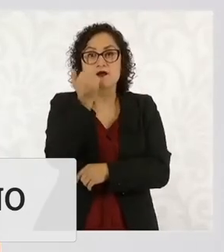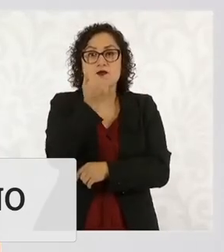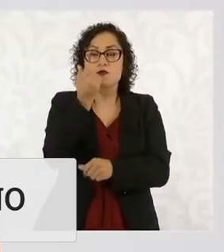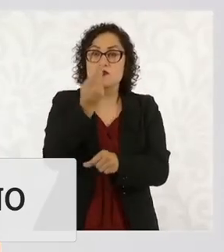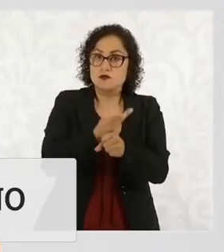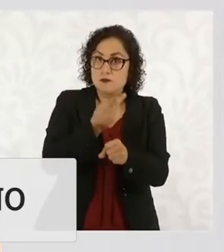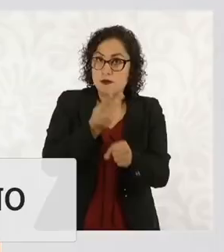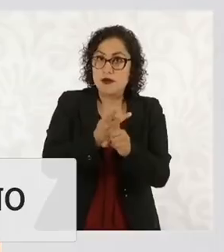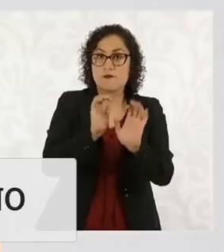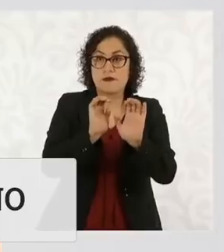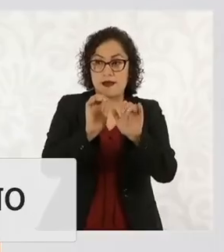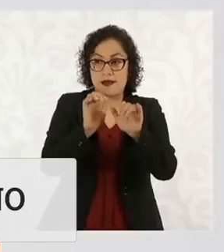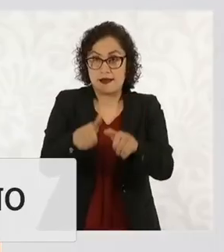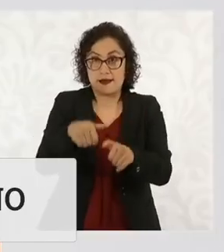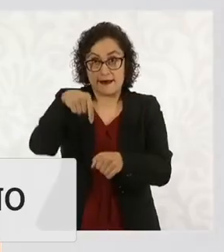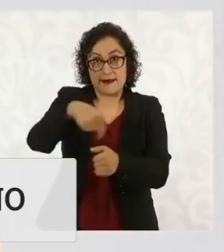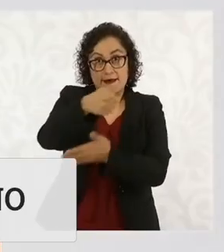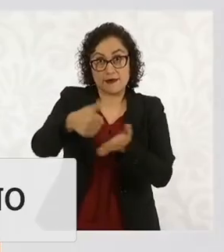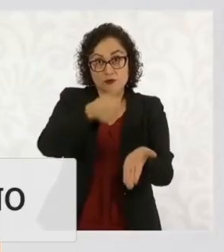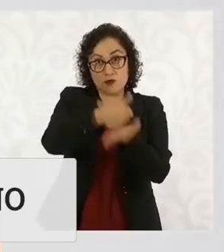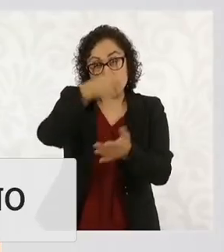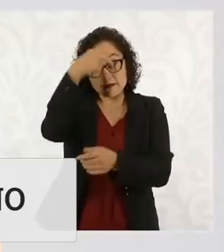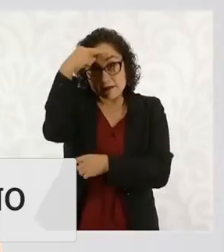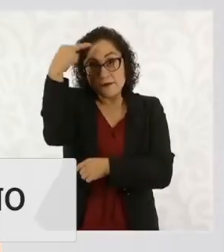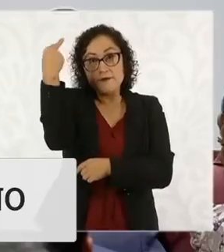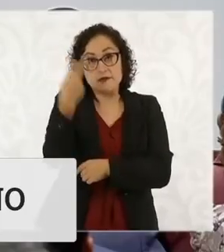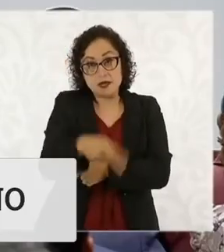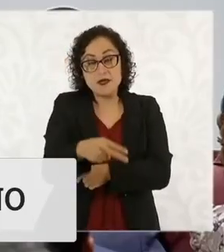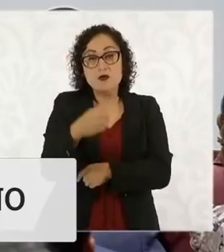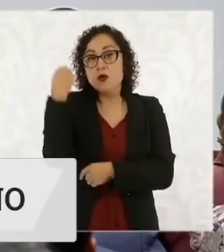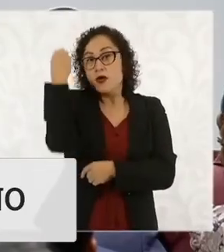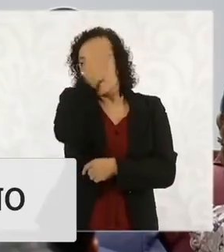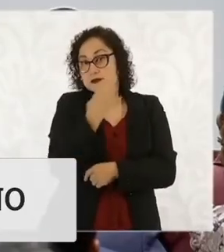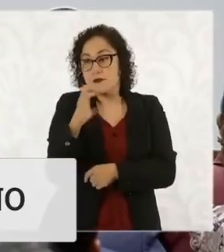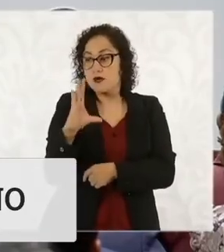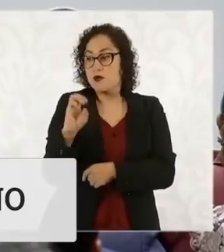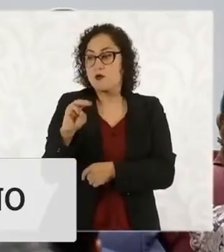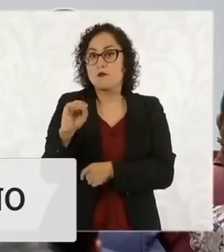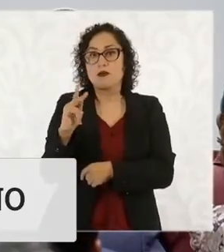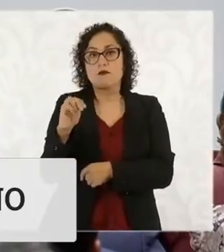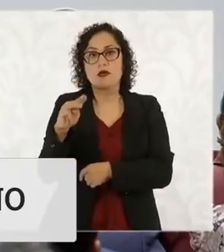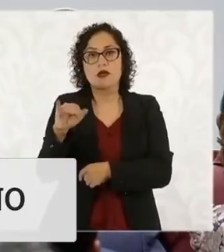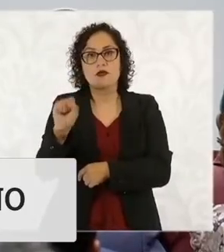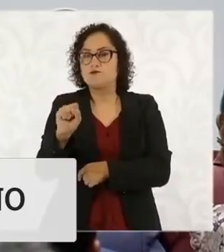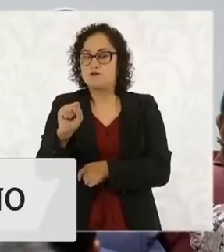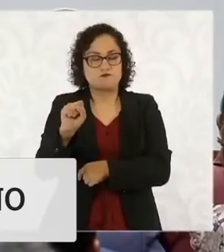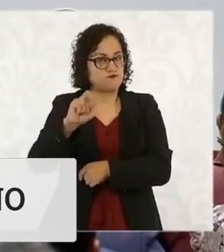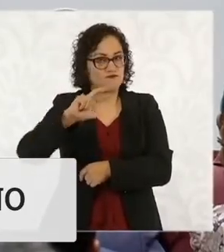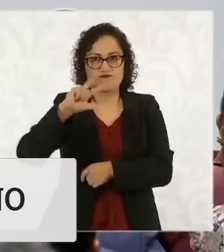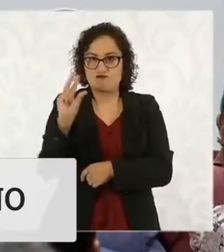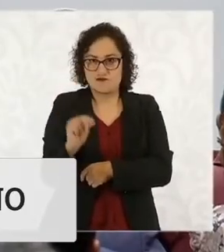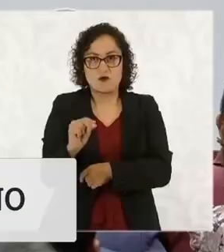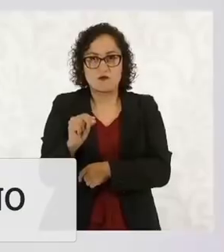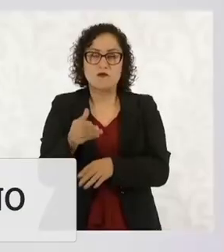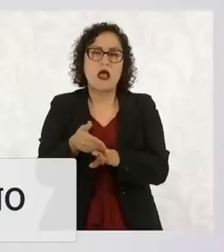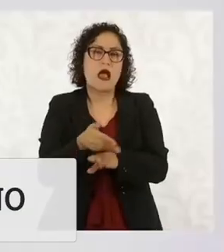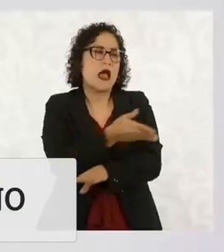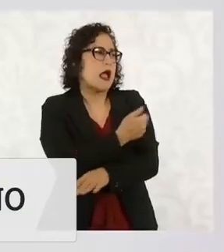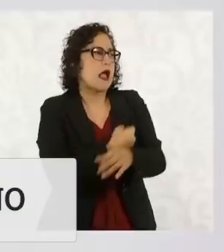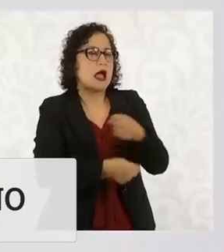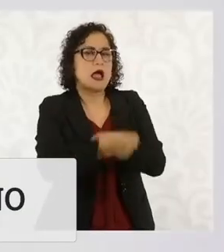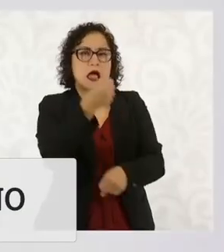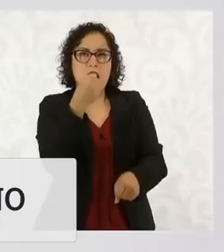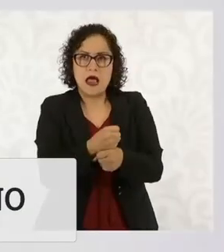del Valle de México ya no realizaron el examen del Comipems. A diferencia de años